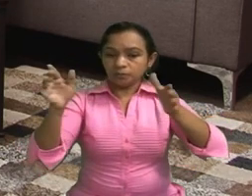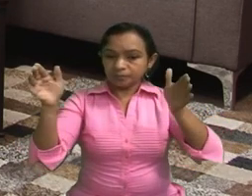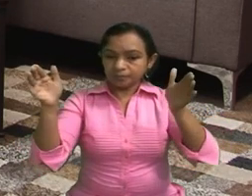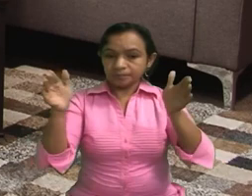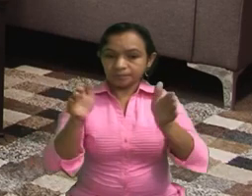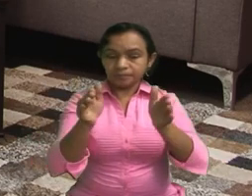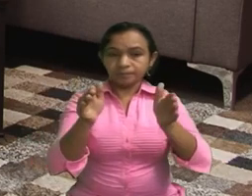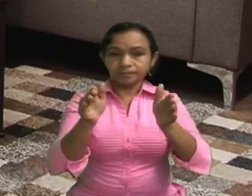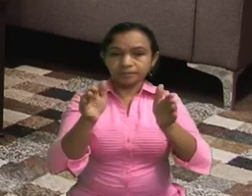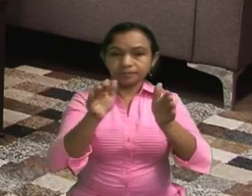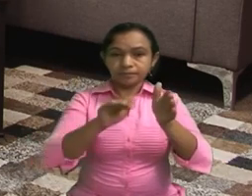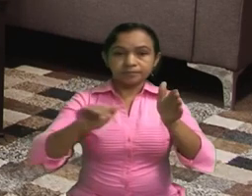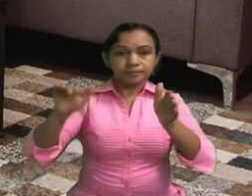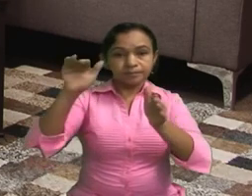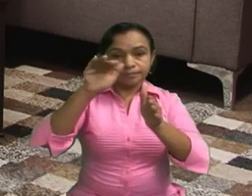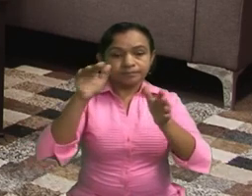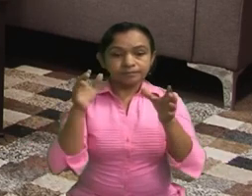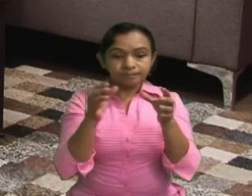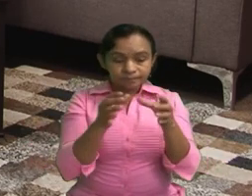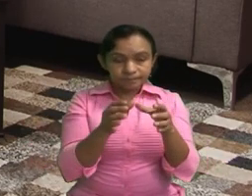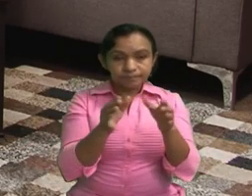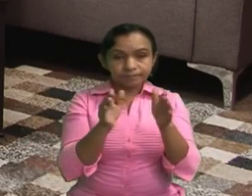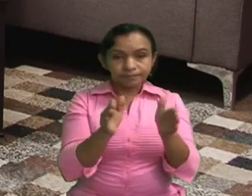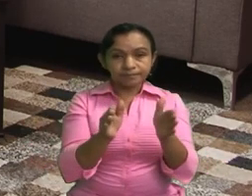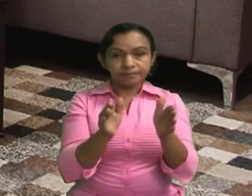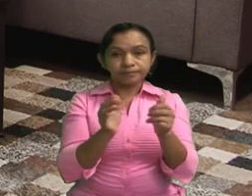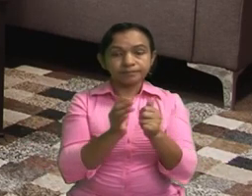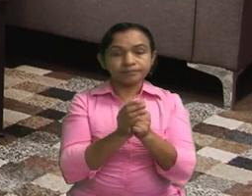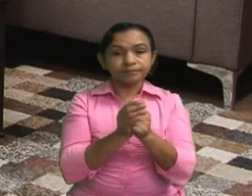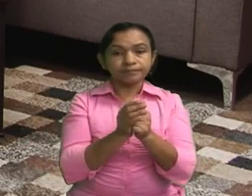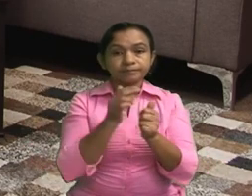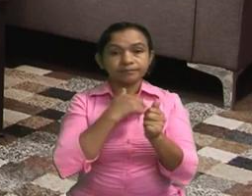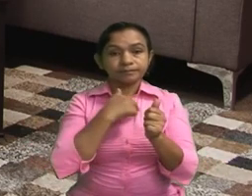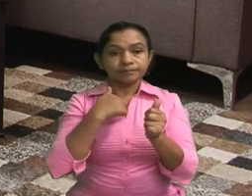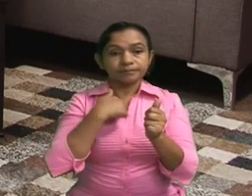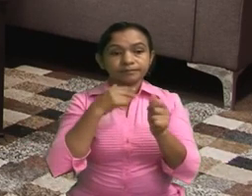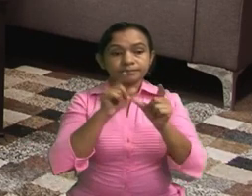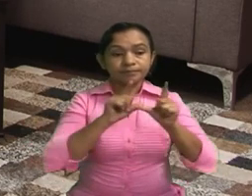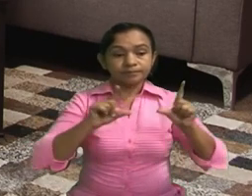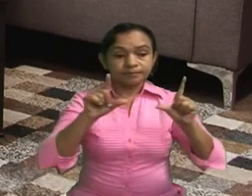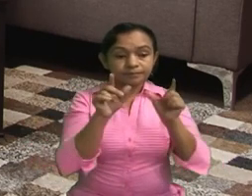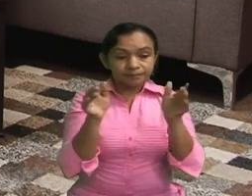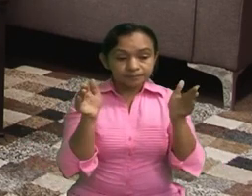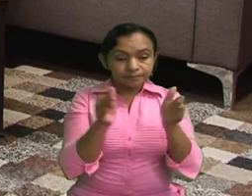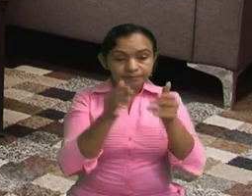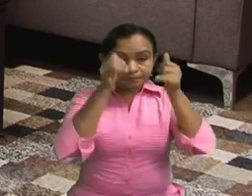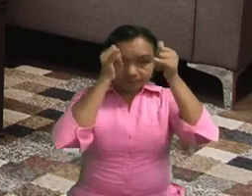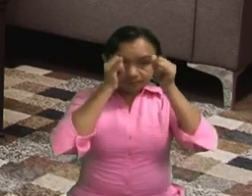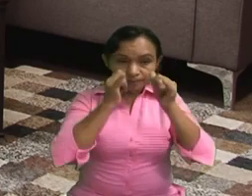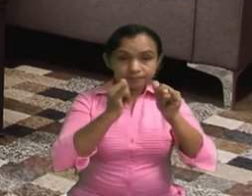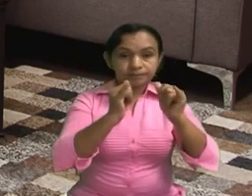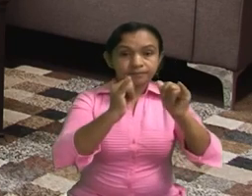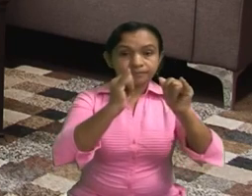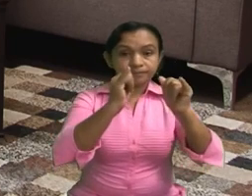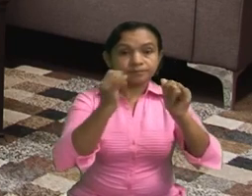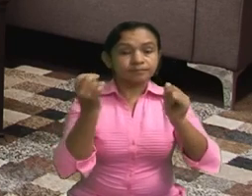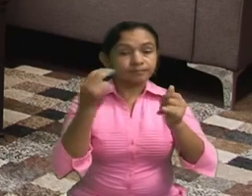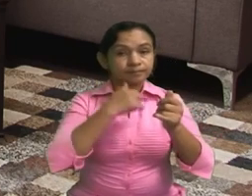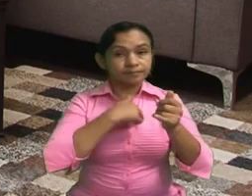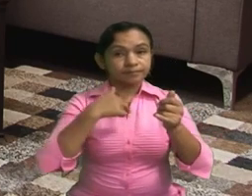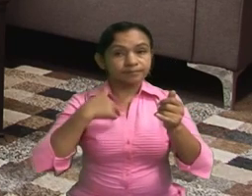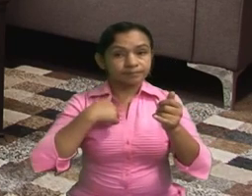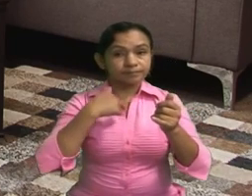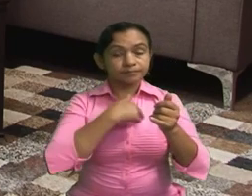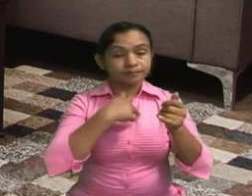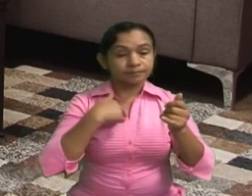en algo más intensivo, o sea, producir en menos espacio, pero también con implementado con